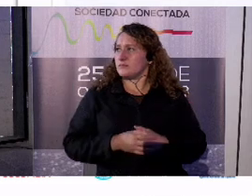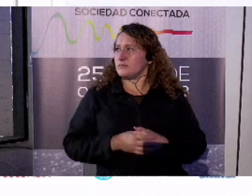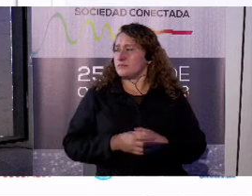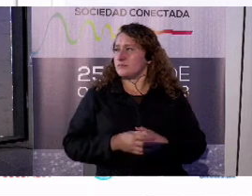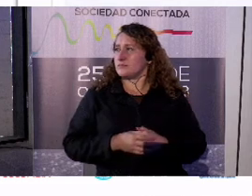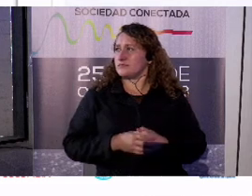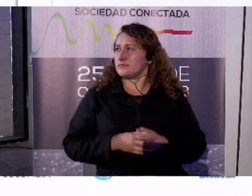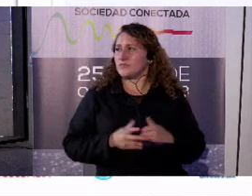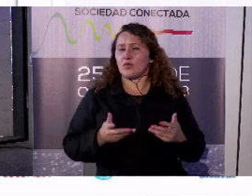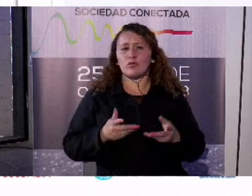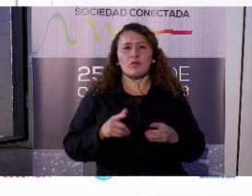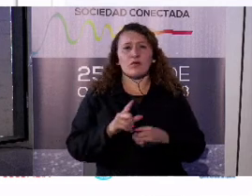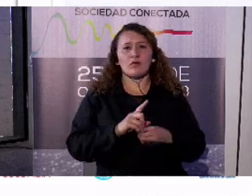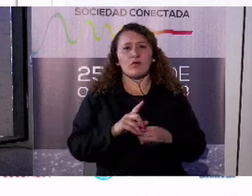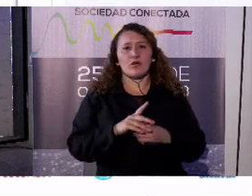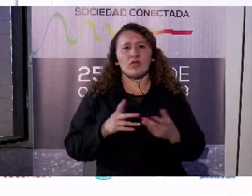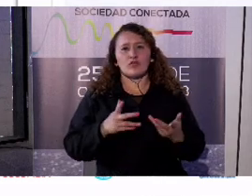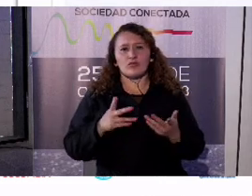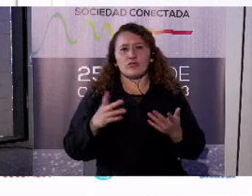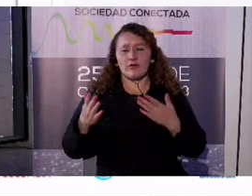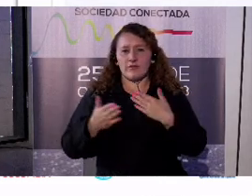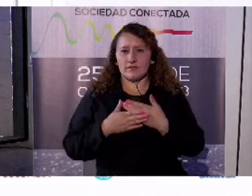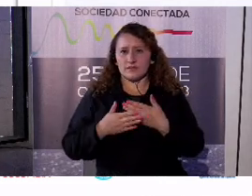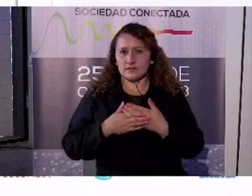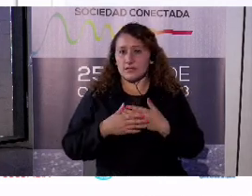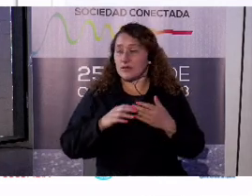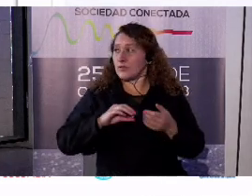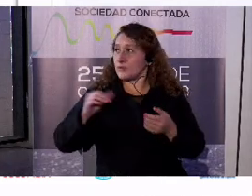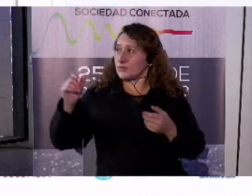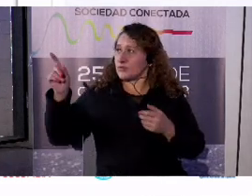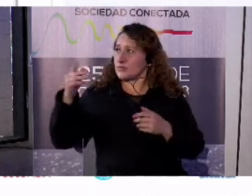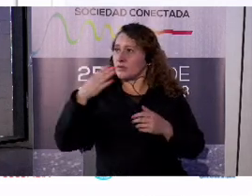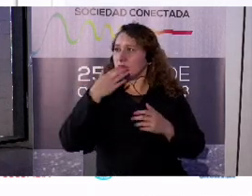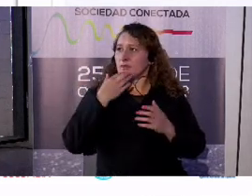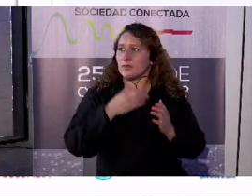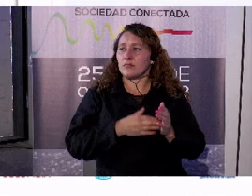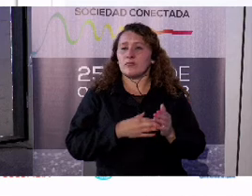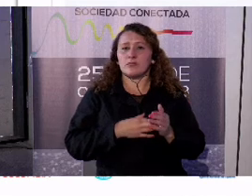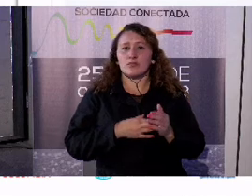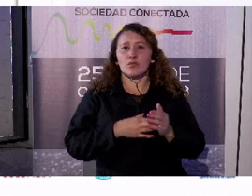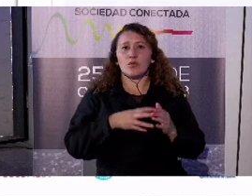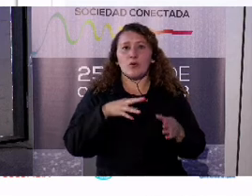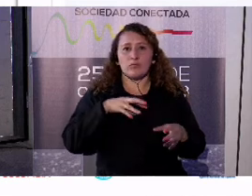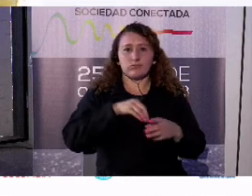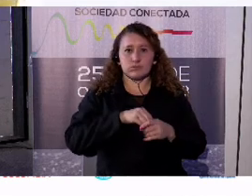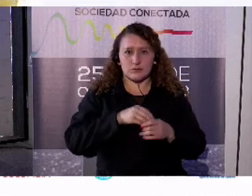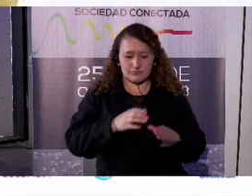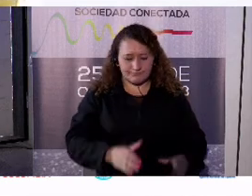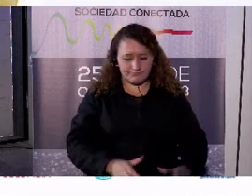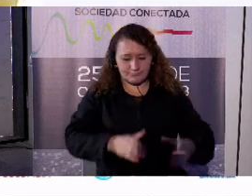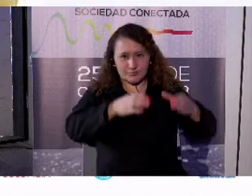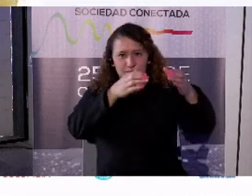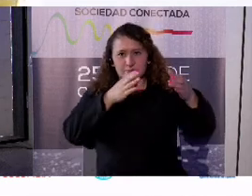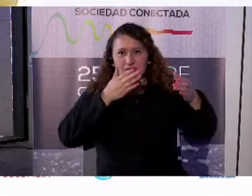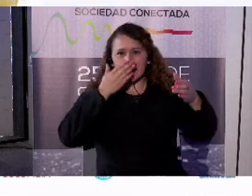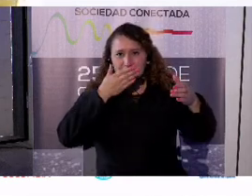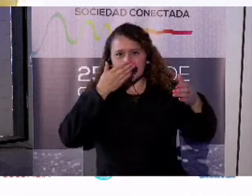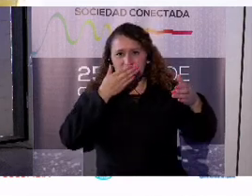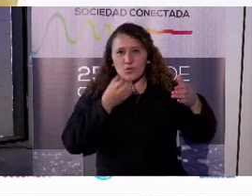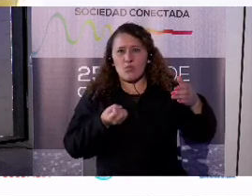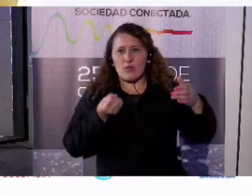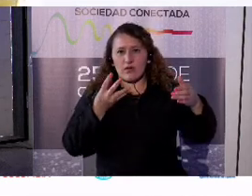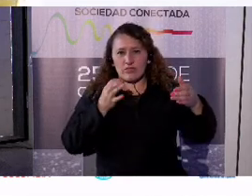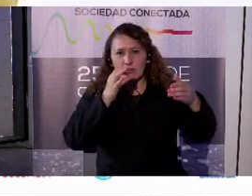es un ejemplo de un dispositivo que mide el nivel de gas dentro de las pipetas de gas